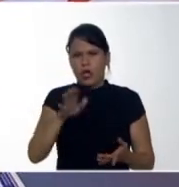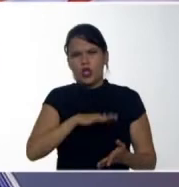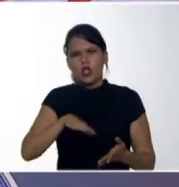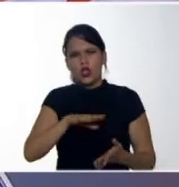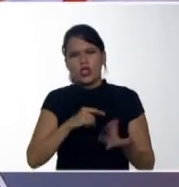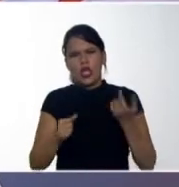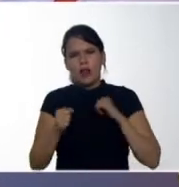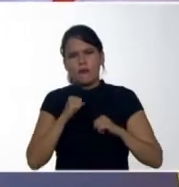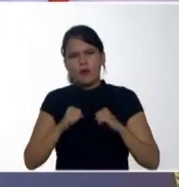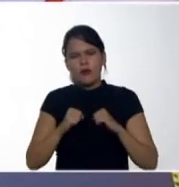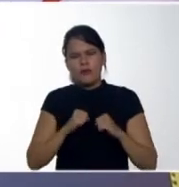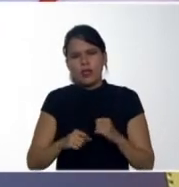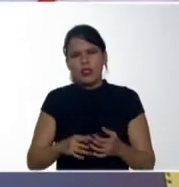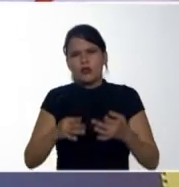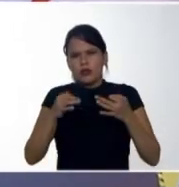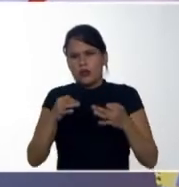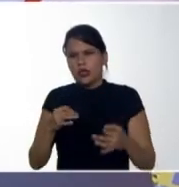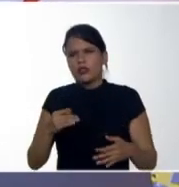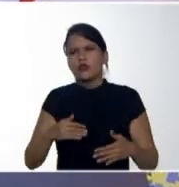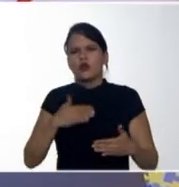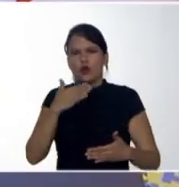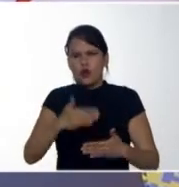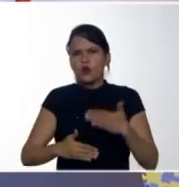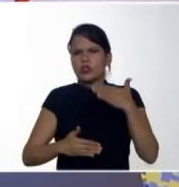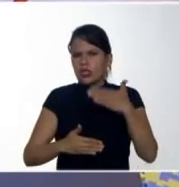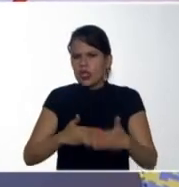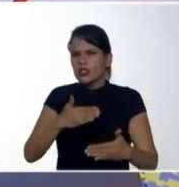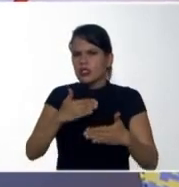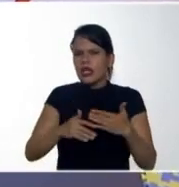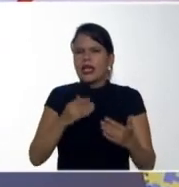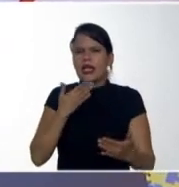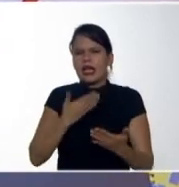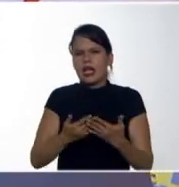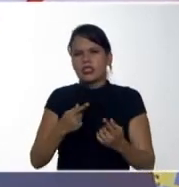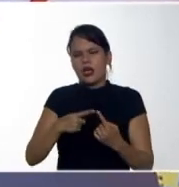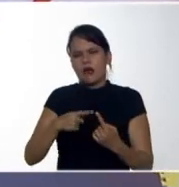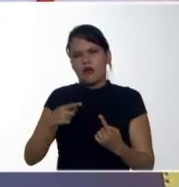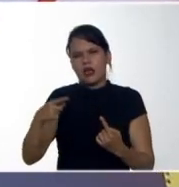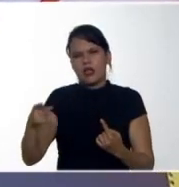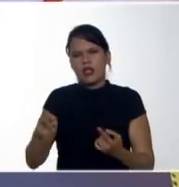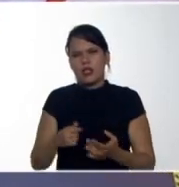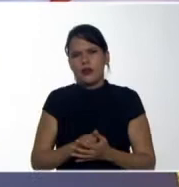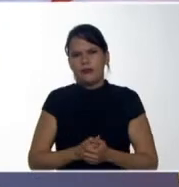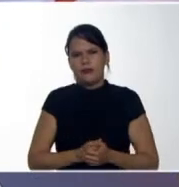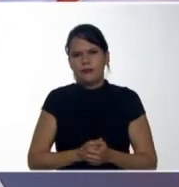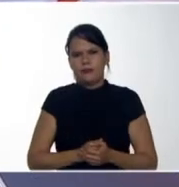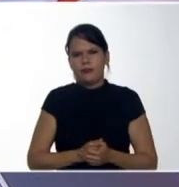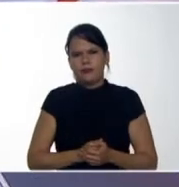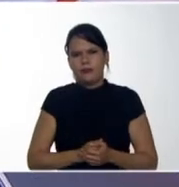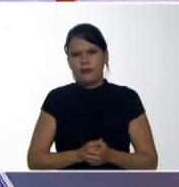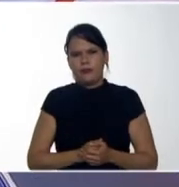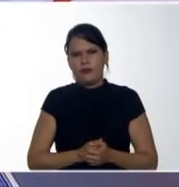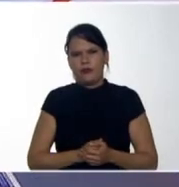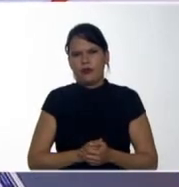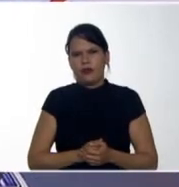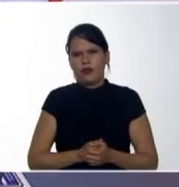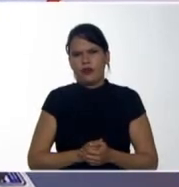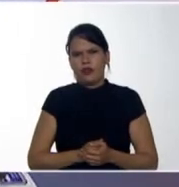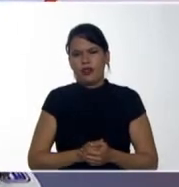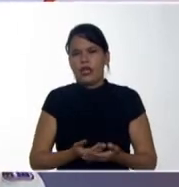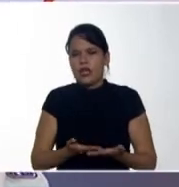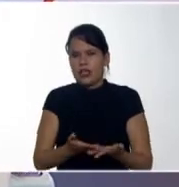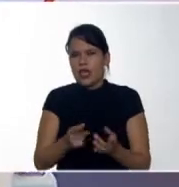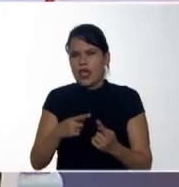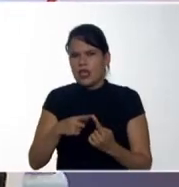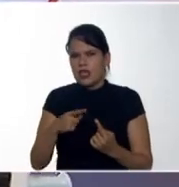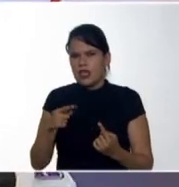el movimiento es constante gracias a una energía o dispositivos, ¿verdad?, externos que le generen energía